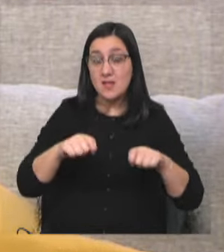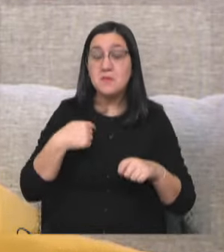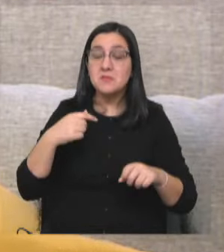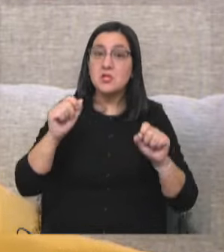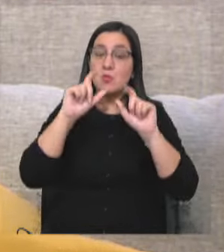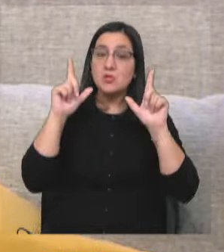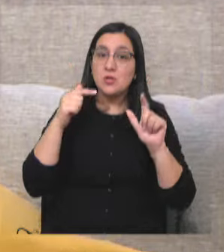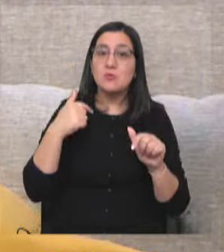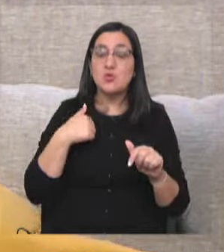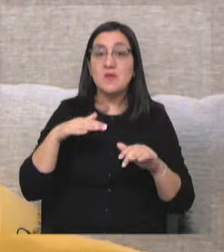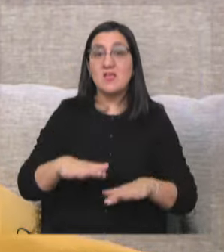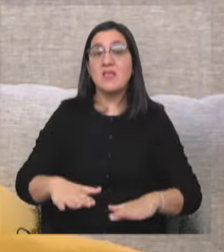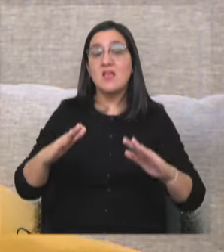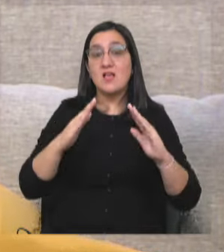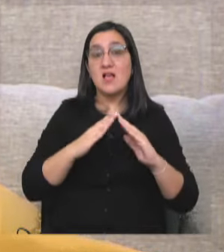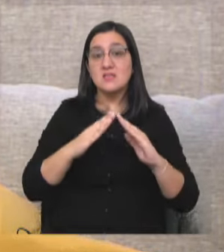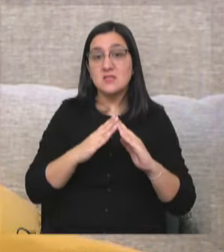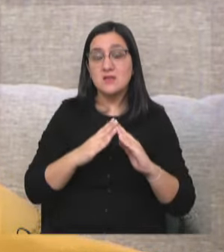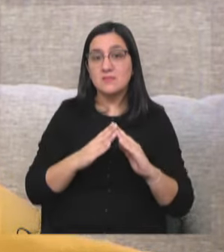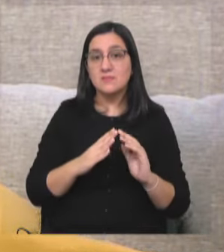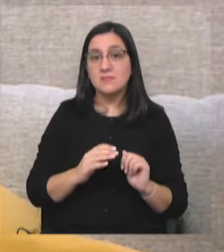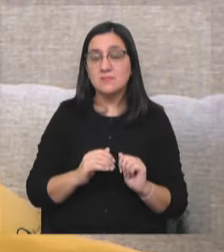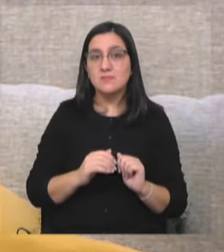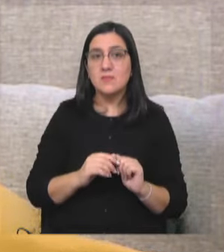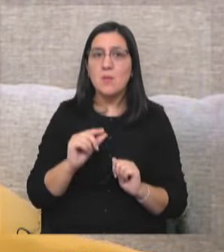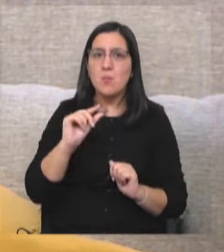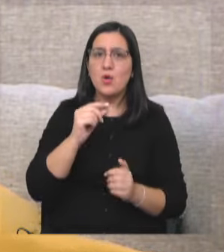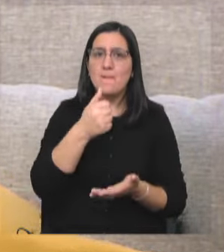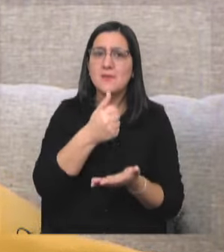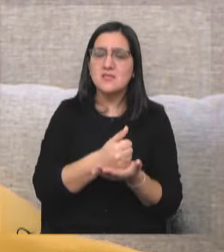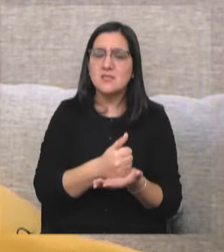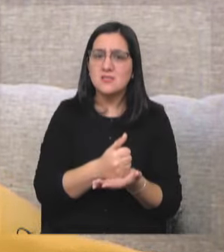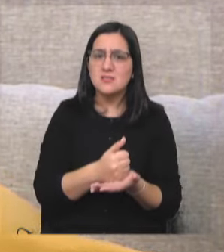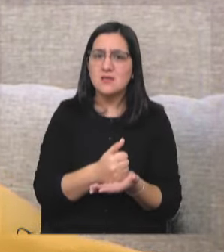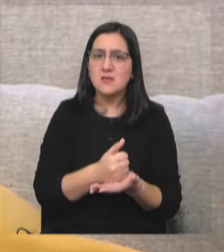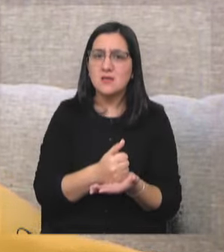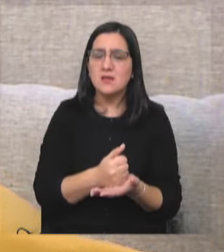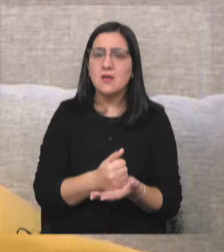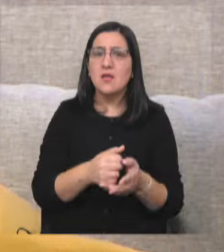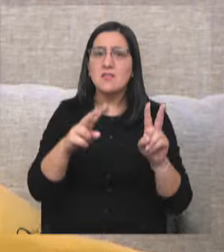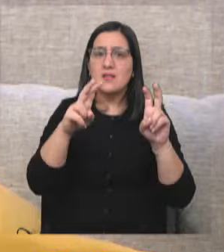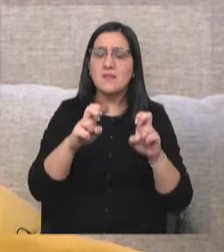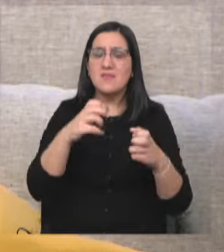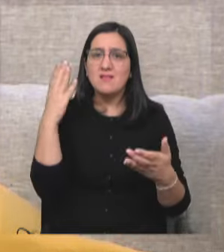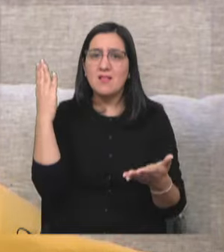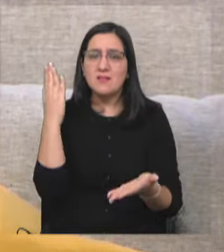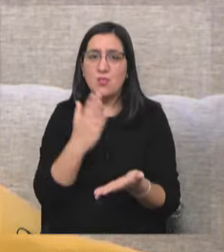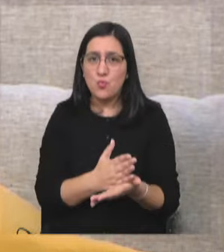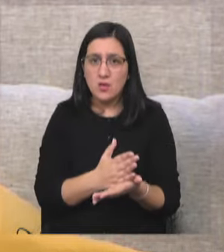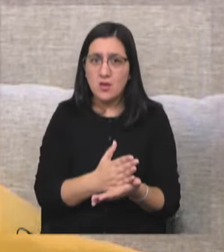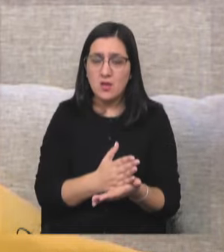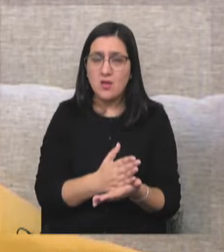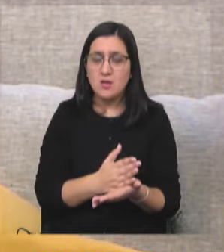porque estuve en mi casa desde tempranas horas de la mañana, la poca presencia que tuvo el tema del golpe de Estado y la